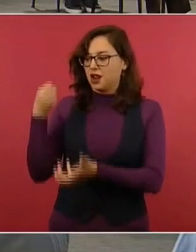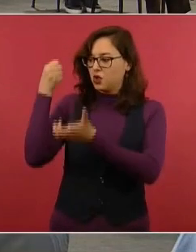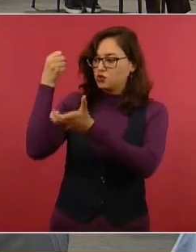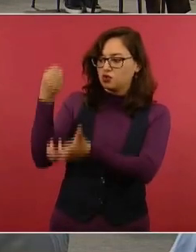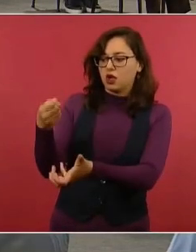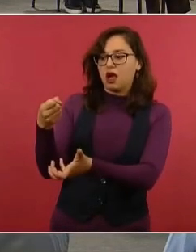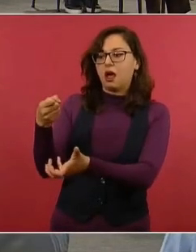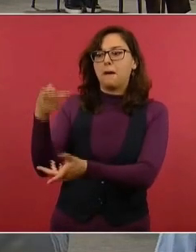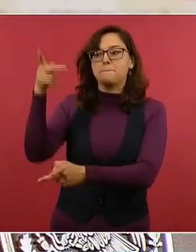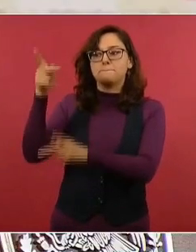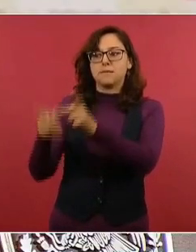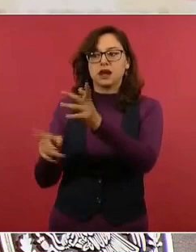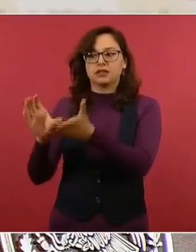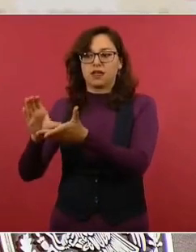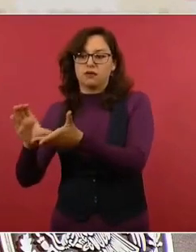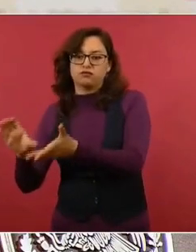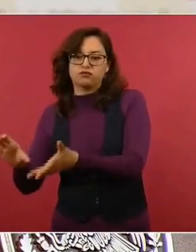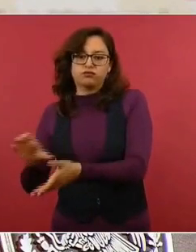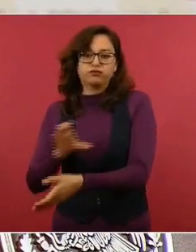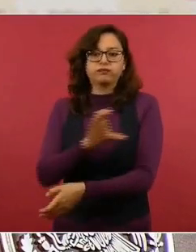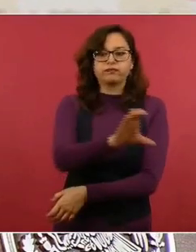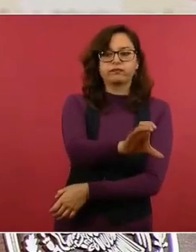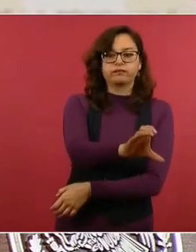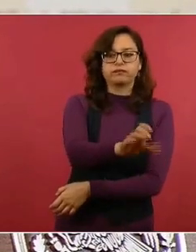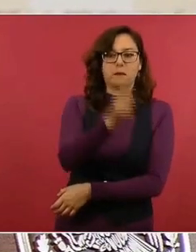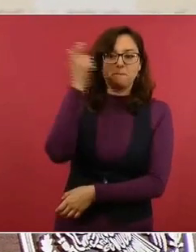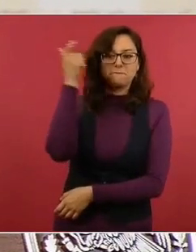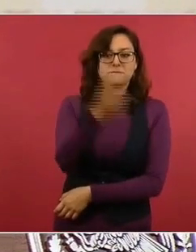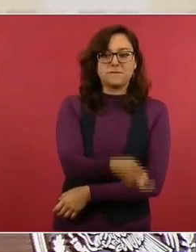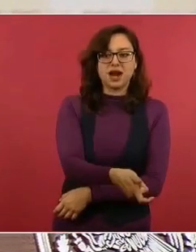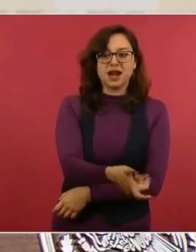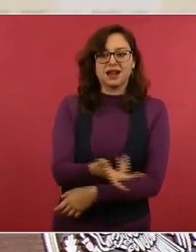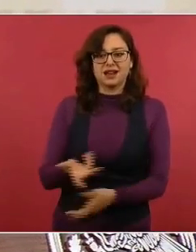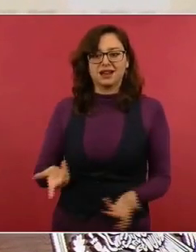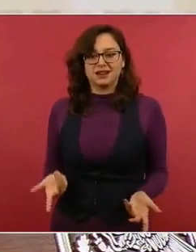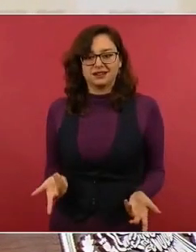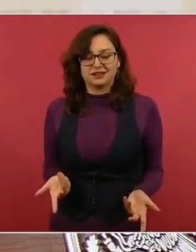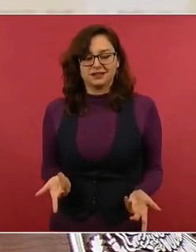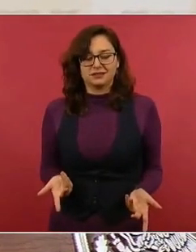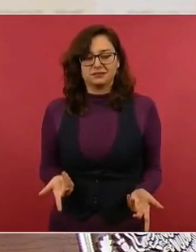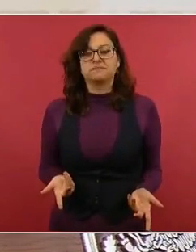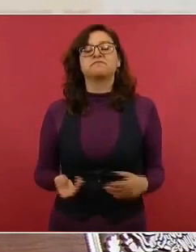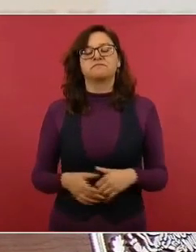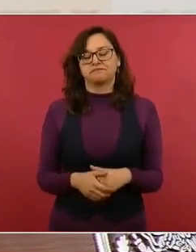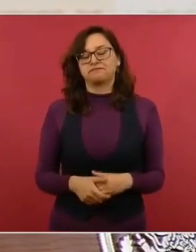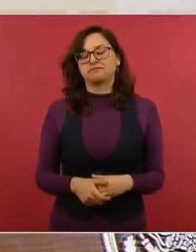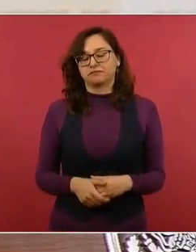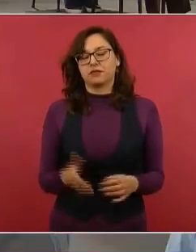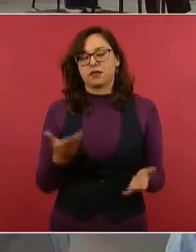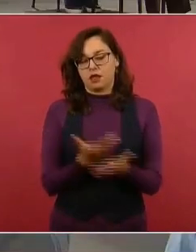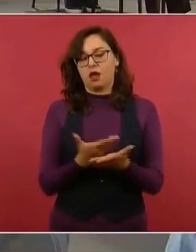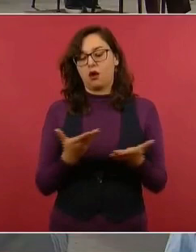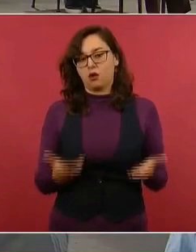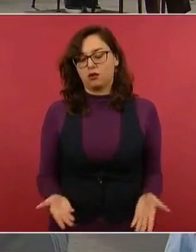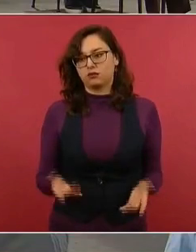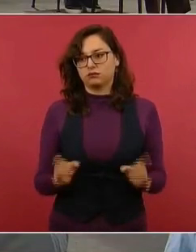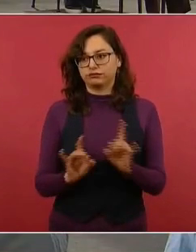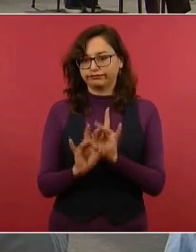Entonces, en lo que podamos ayudar, lo vamos a hacer. Le voy a pedir